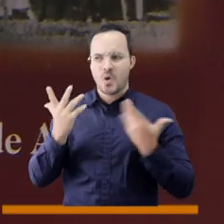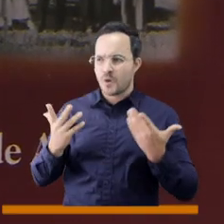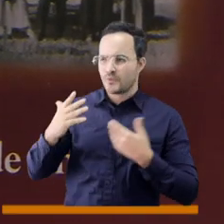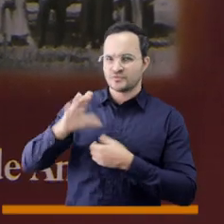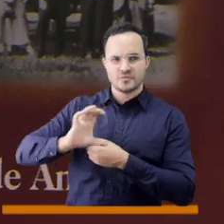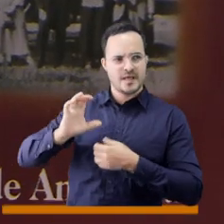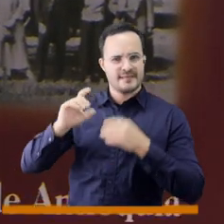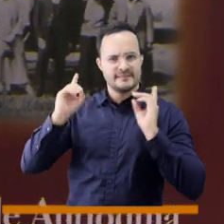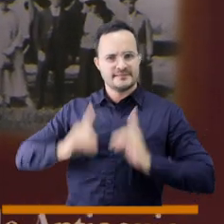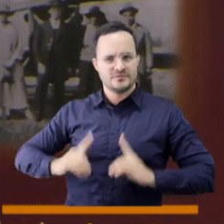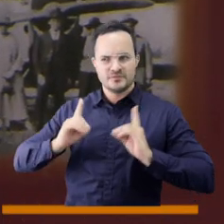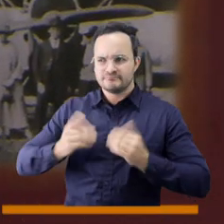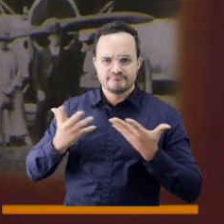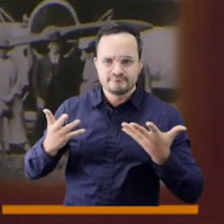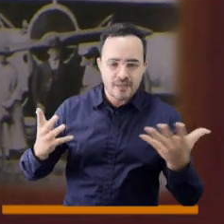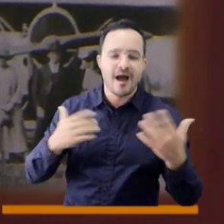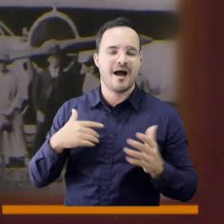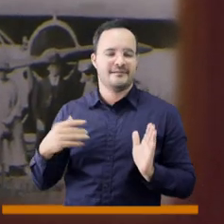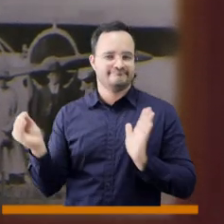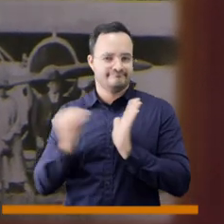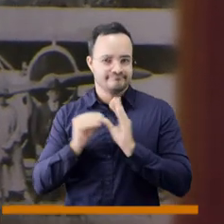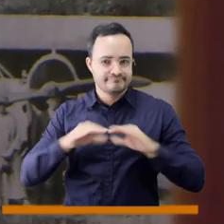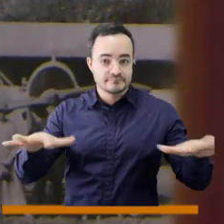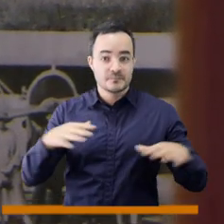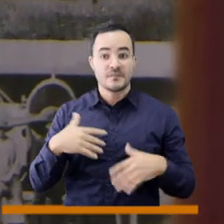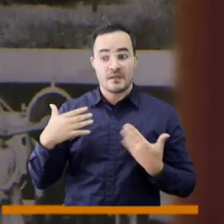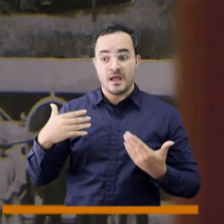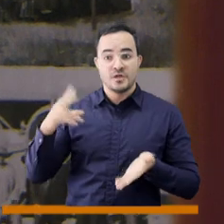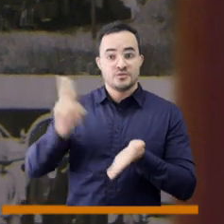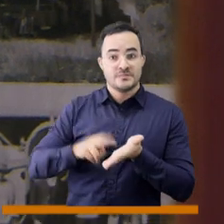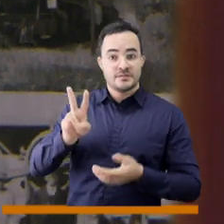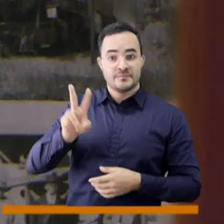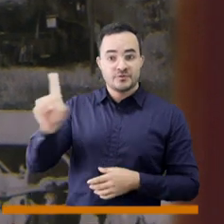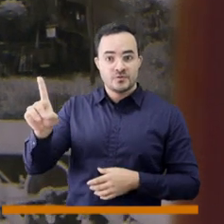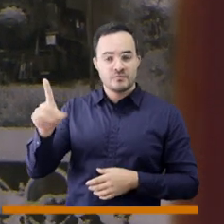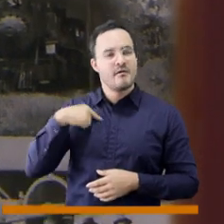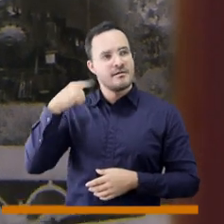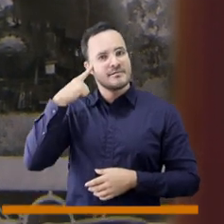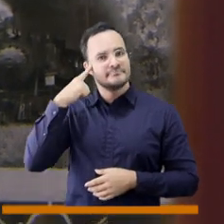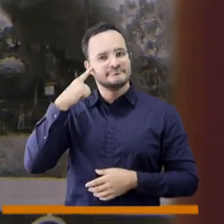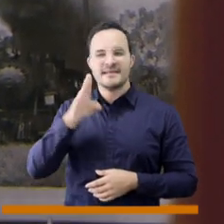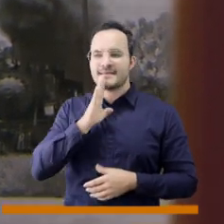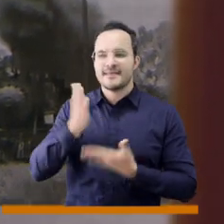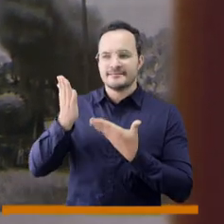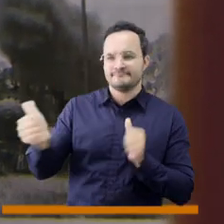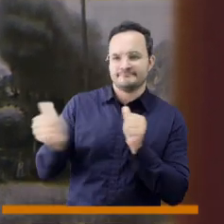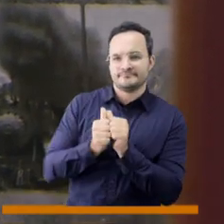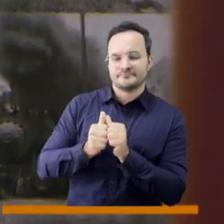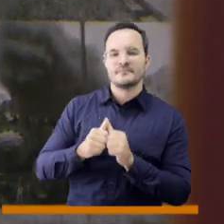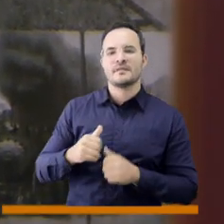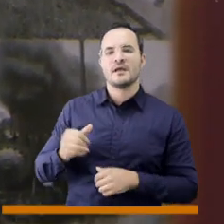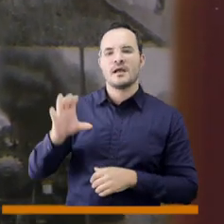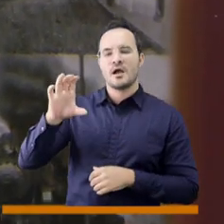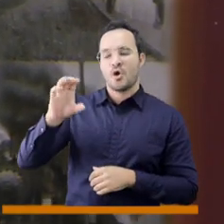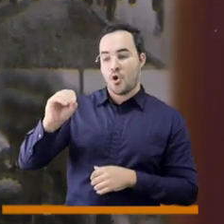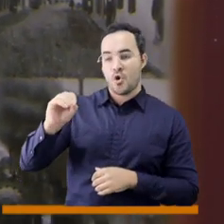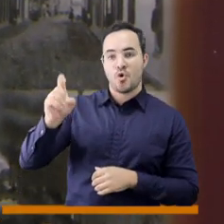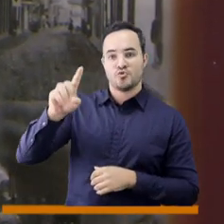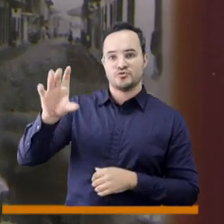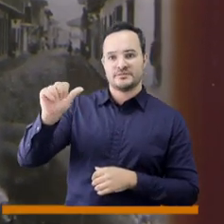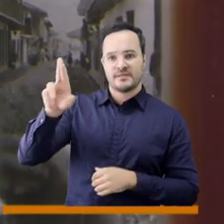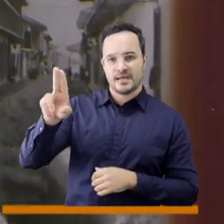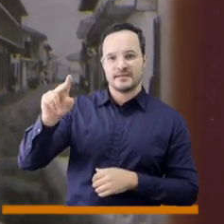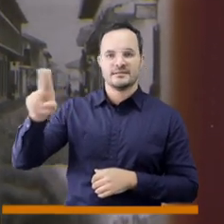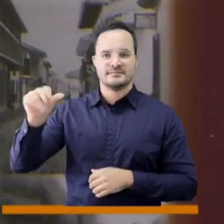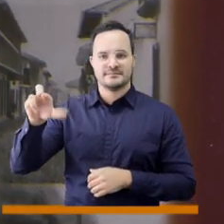esta colección se ha vuelto tan importante para nosotros que desde el 2021 viene trabajando con nosotros el historiador Óscar